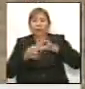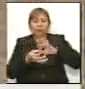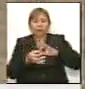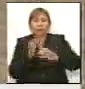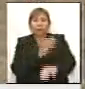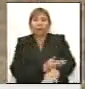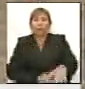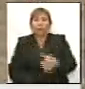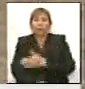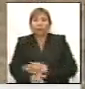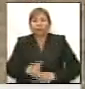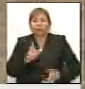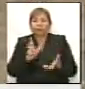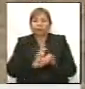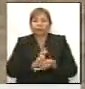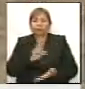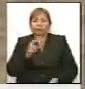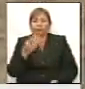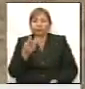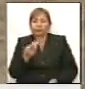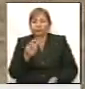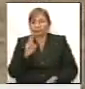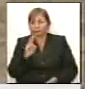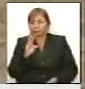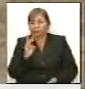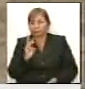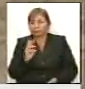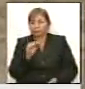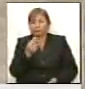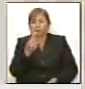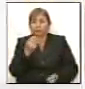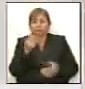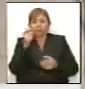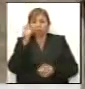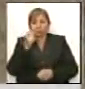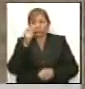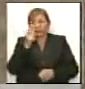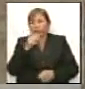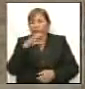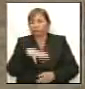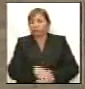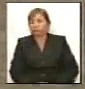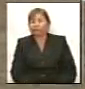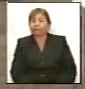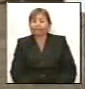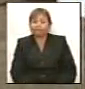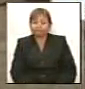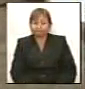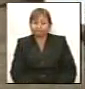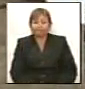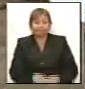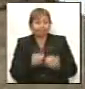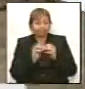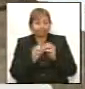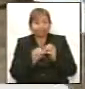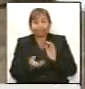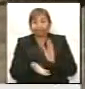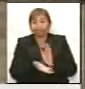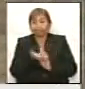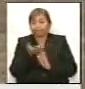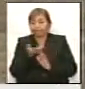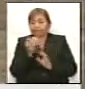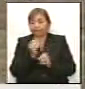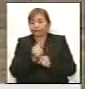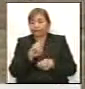Panamericanos Lima 2019 del 26 de julio al 11 de agosto. Han entrado en un tema de reingeniería, ha subido el costo de la